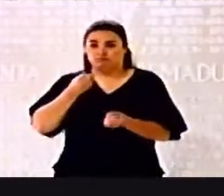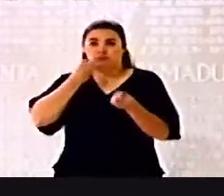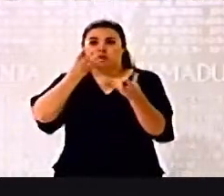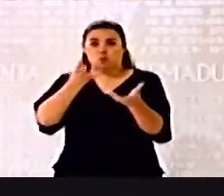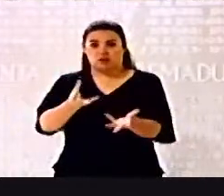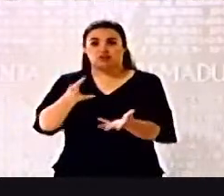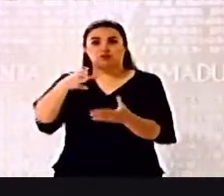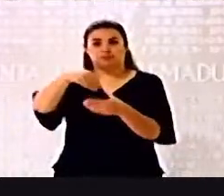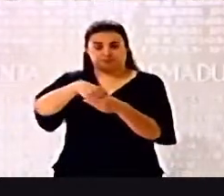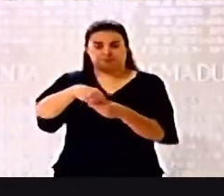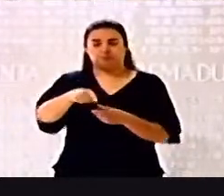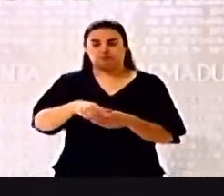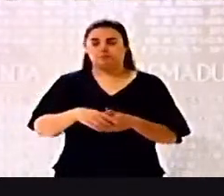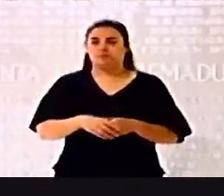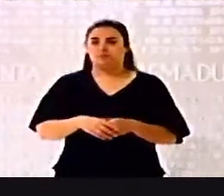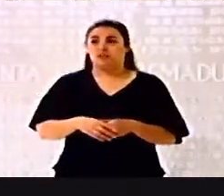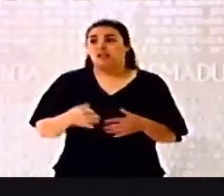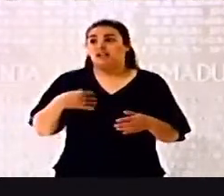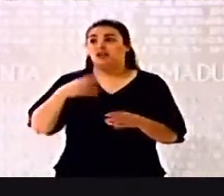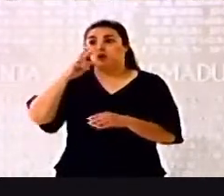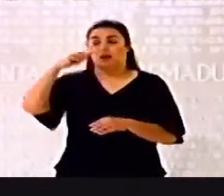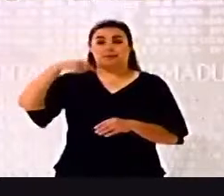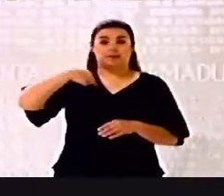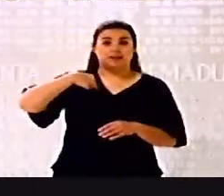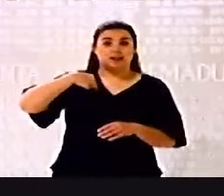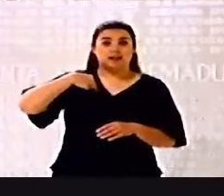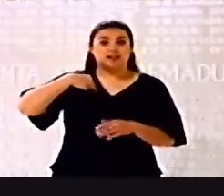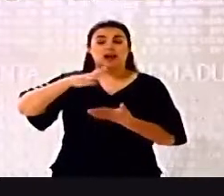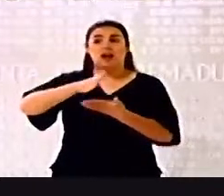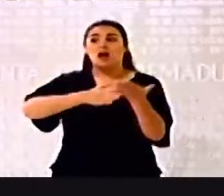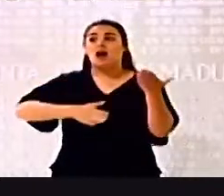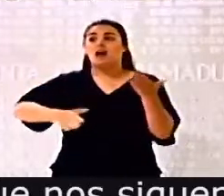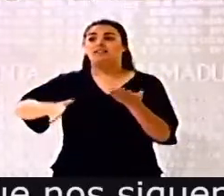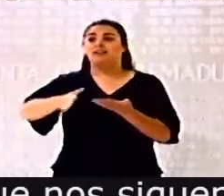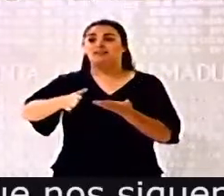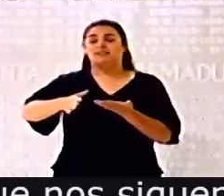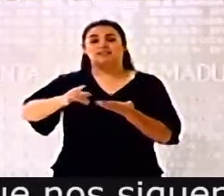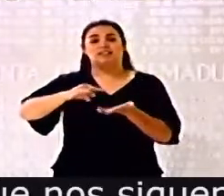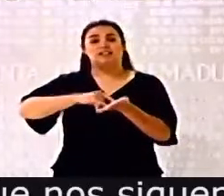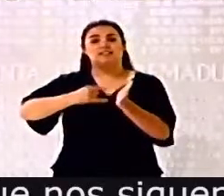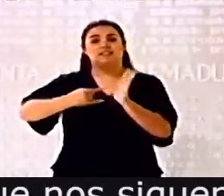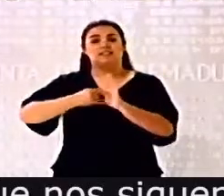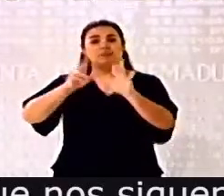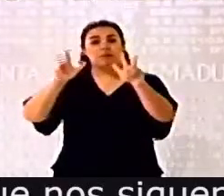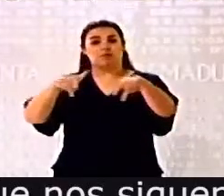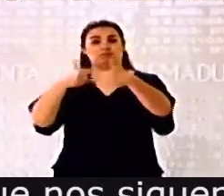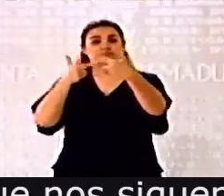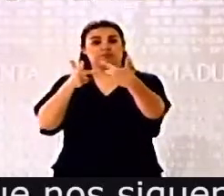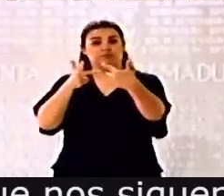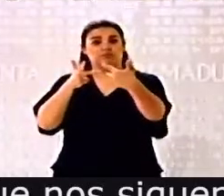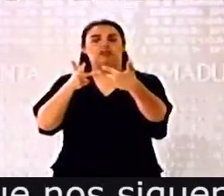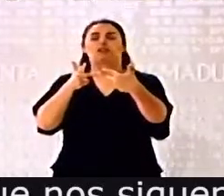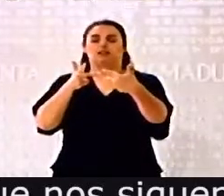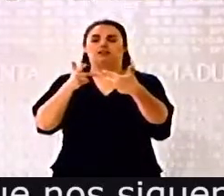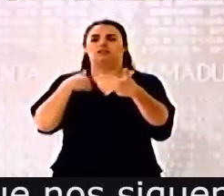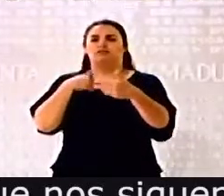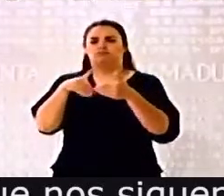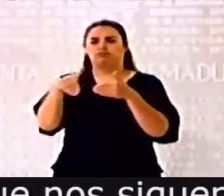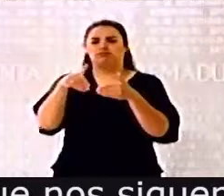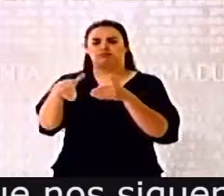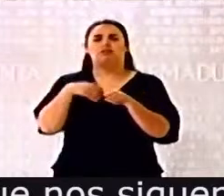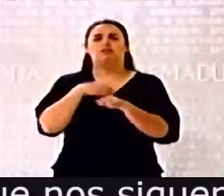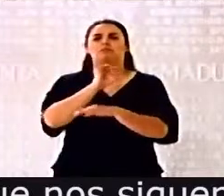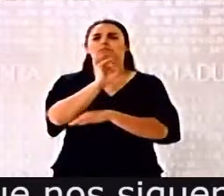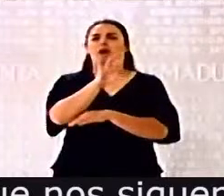relatar, y los que nos están siguiendo a través de los sistemas de videoconferencia recibirán este